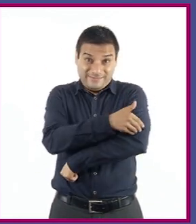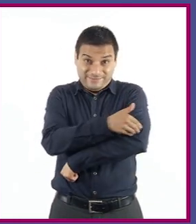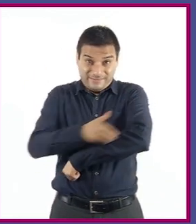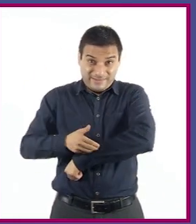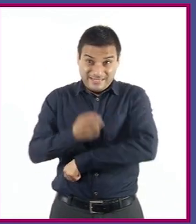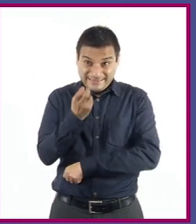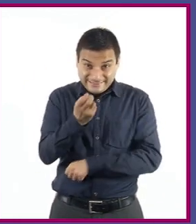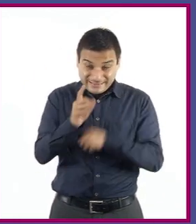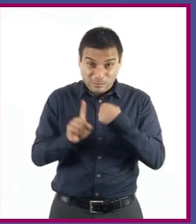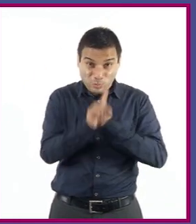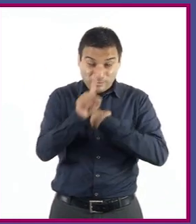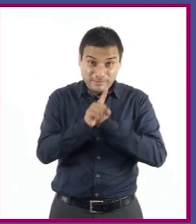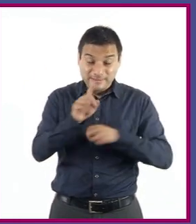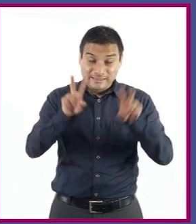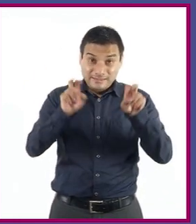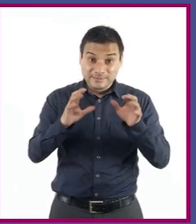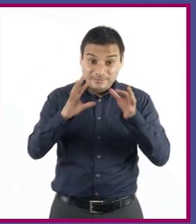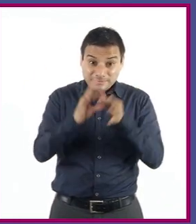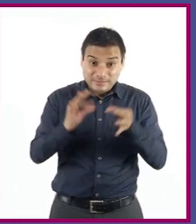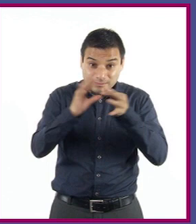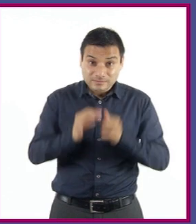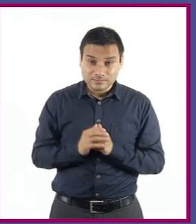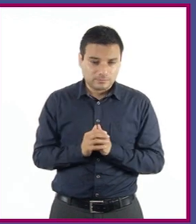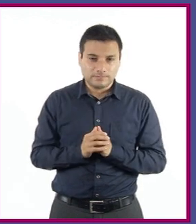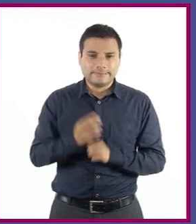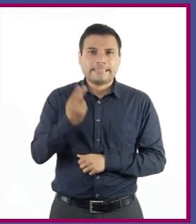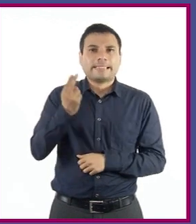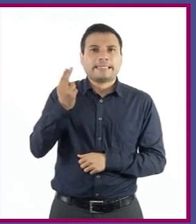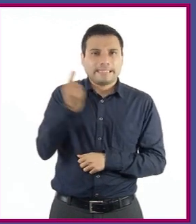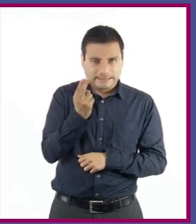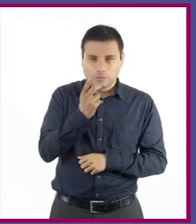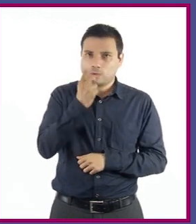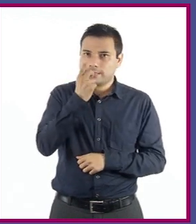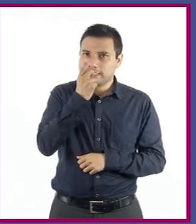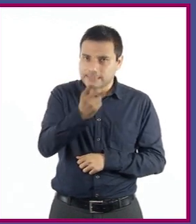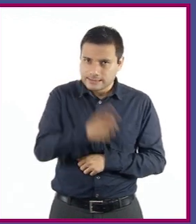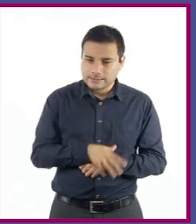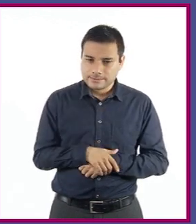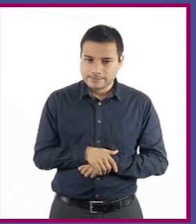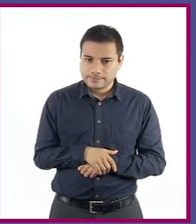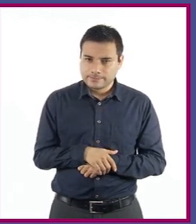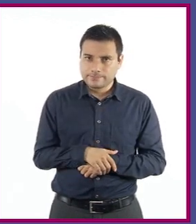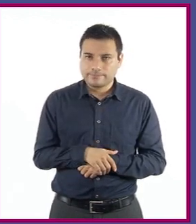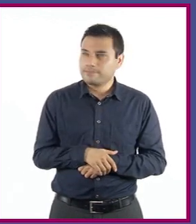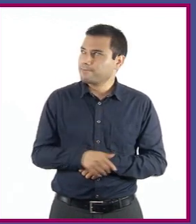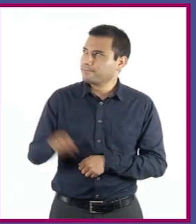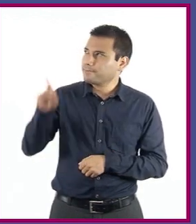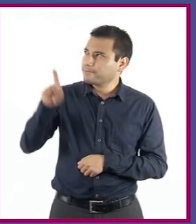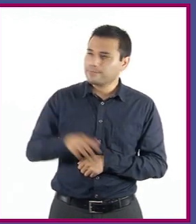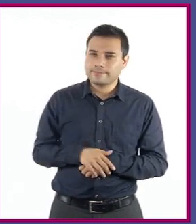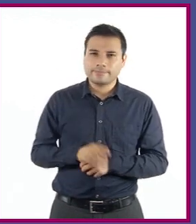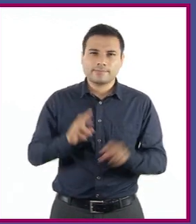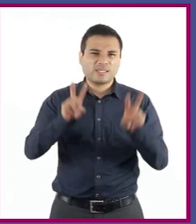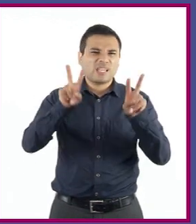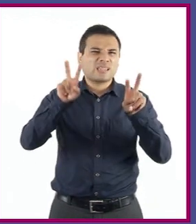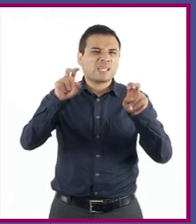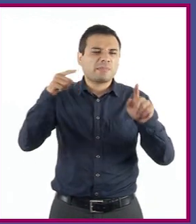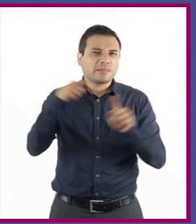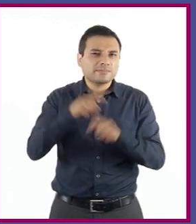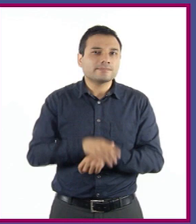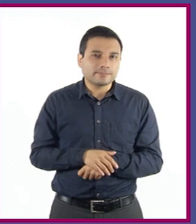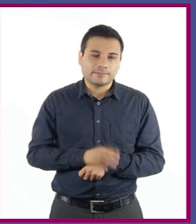familiar, seguido por es necesario recalcar que nos deja claro que el tema de la beca del